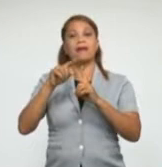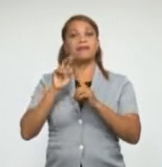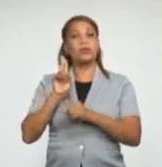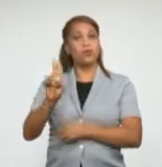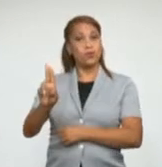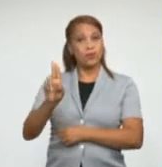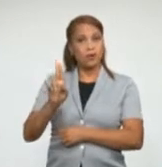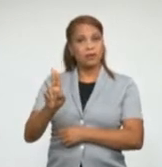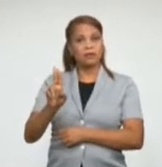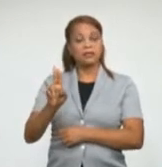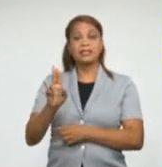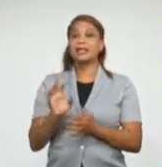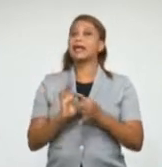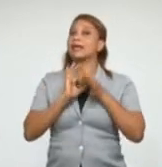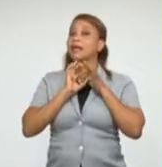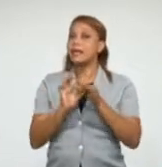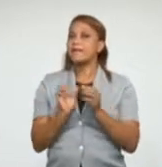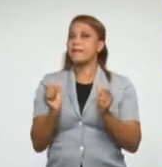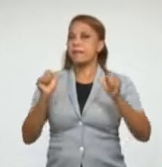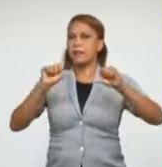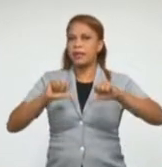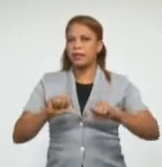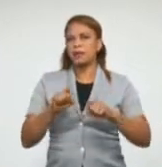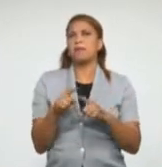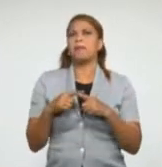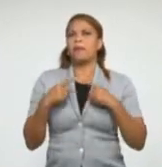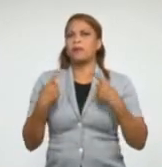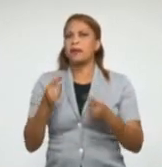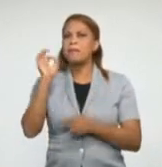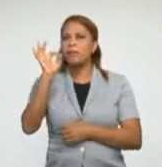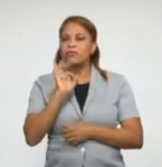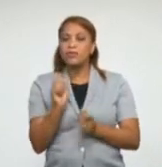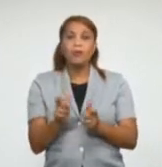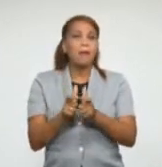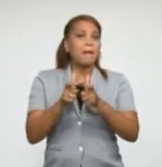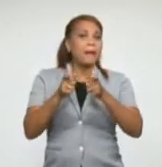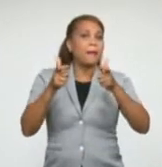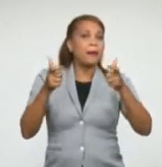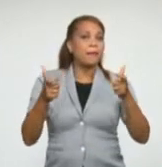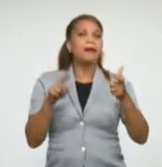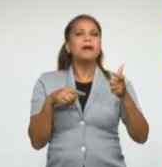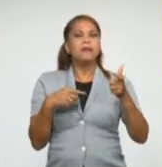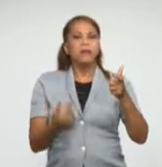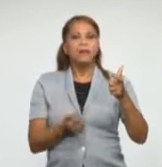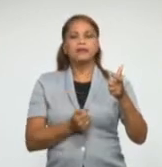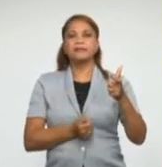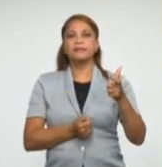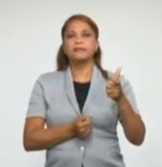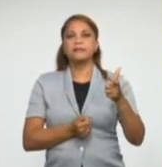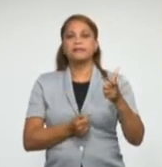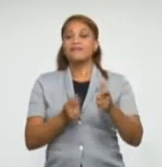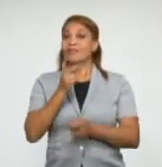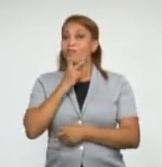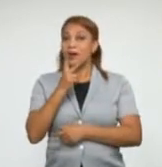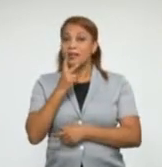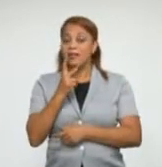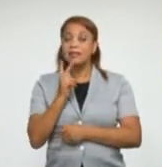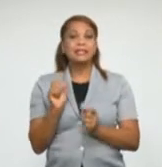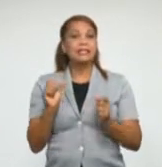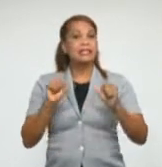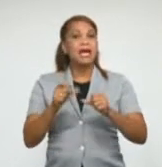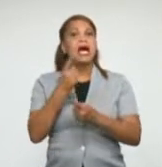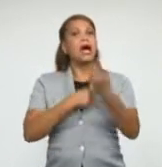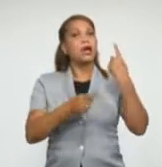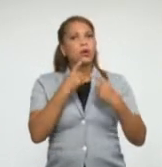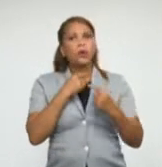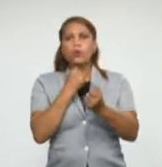de graves y críticos. Hay un porciento de niños que se asisten en las unidades de cuidados intensivos que tienen condiciones de riesgo que hacen que lo